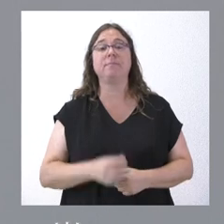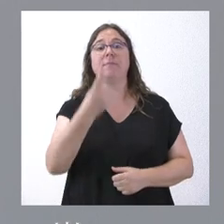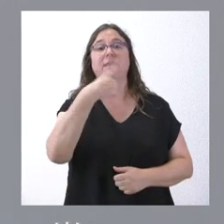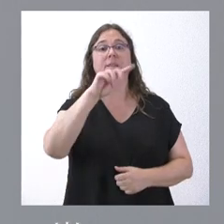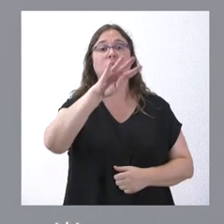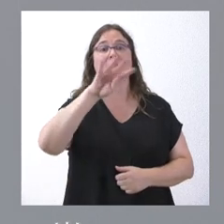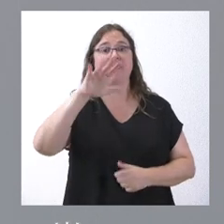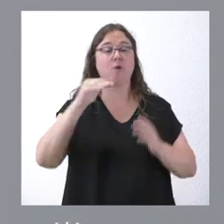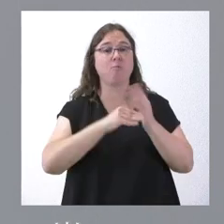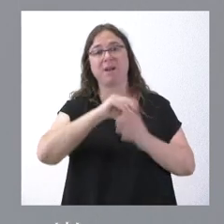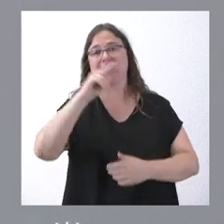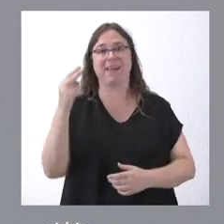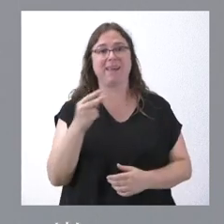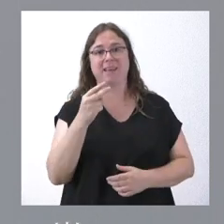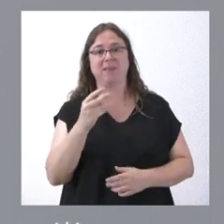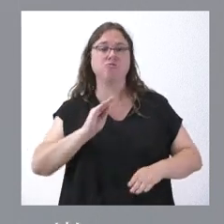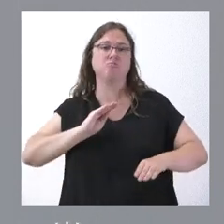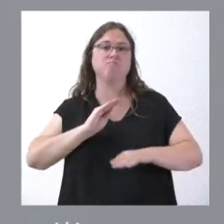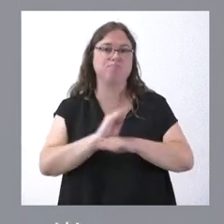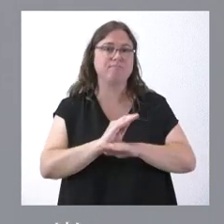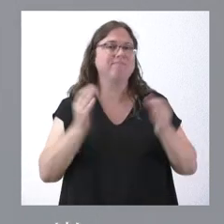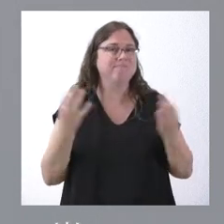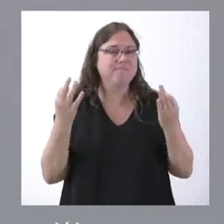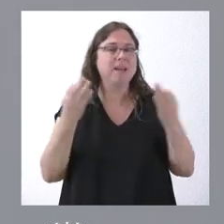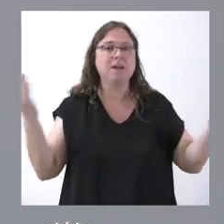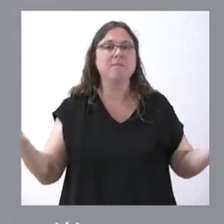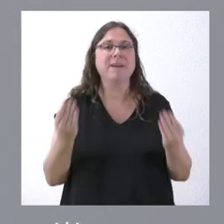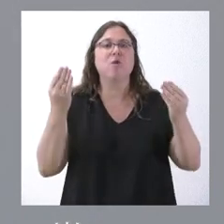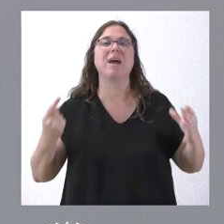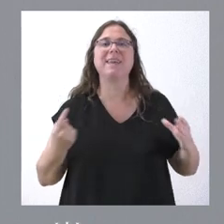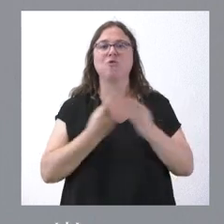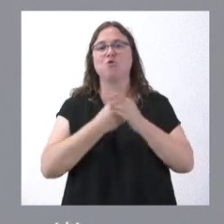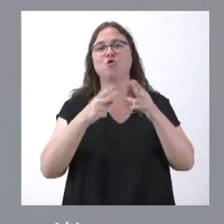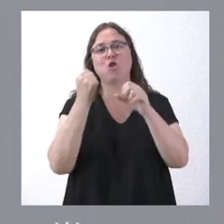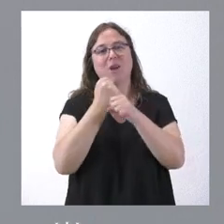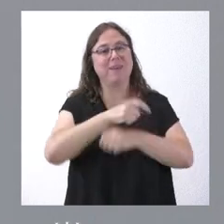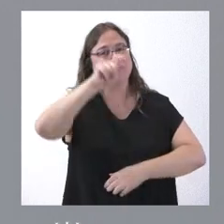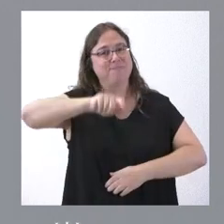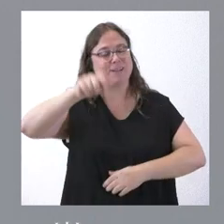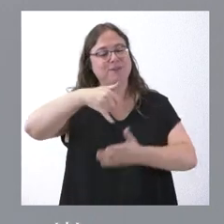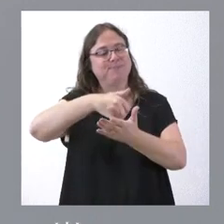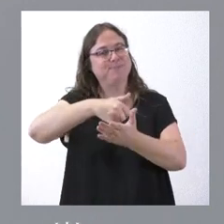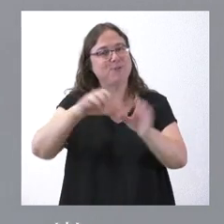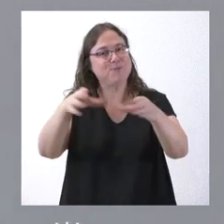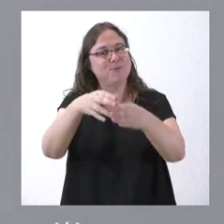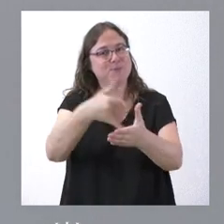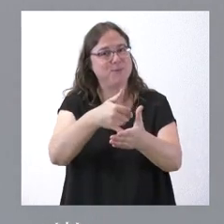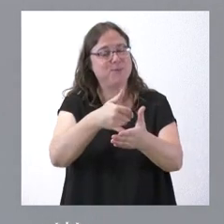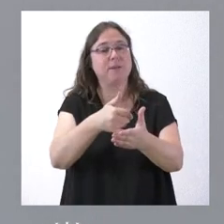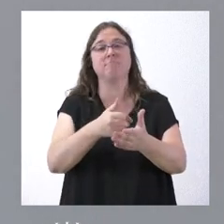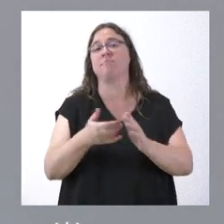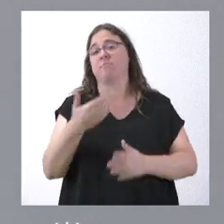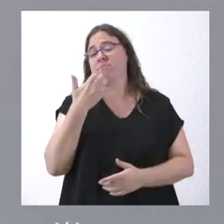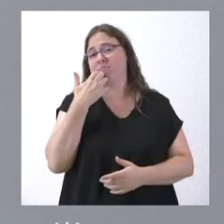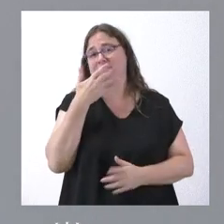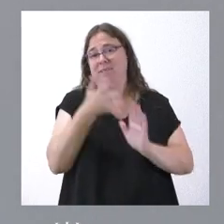145.000 euros de inversión para mejorar la inclusión sociolaboral de personas pertenecientes a colectivos vulnerables. Hablamos de una subvención